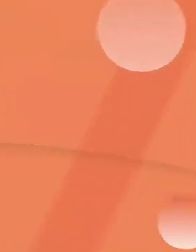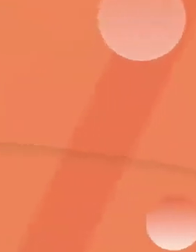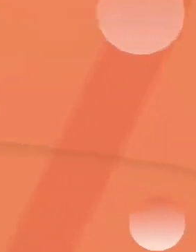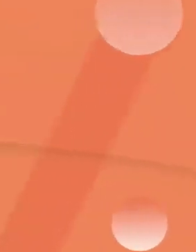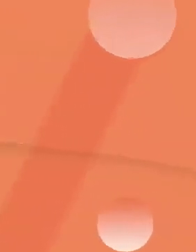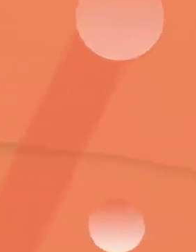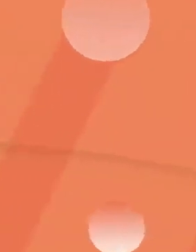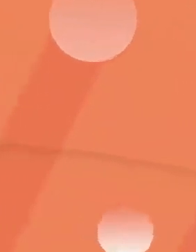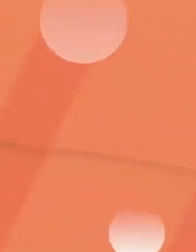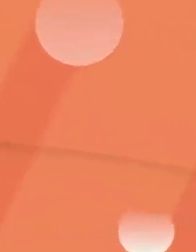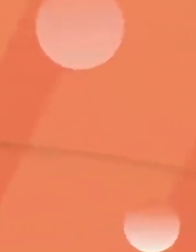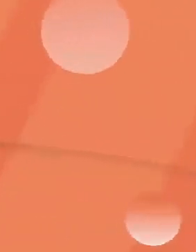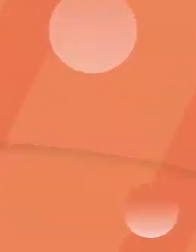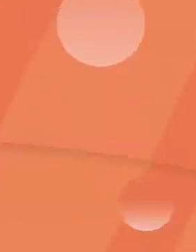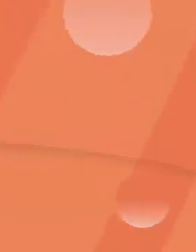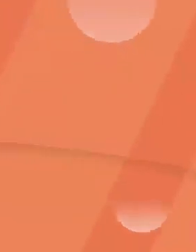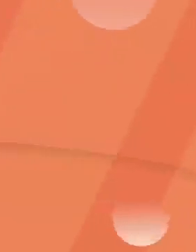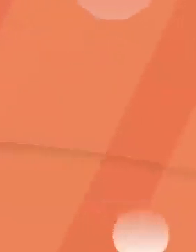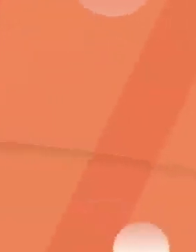mejorarla.